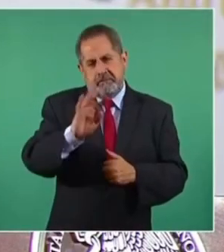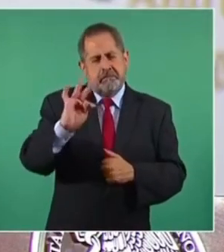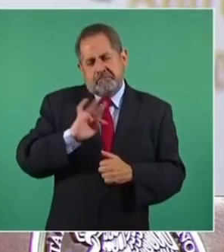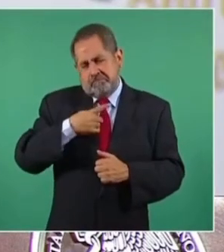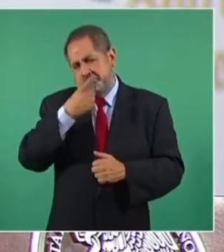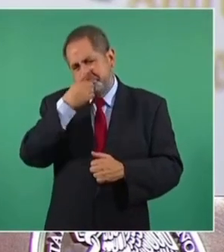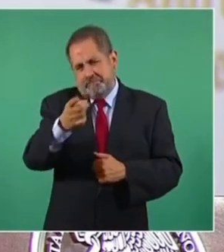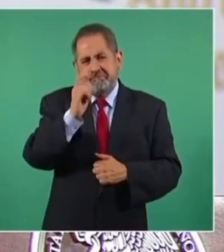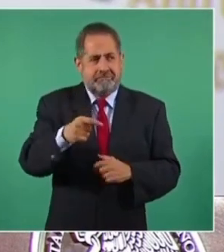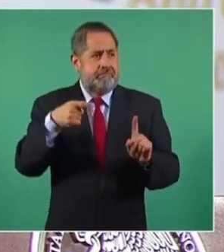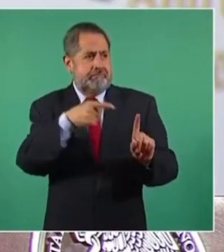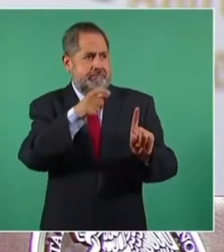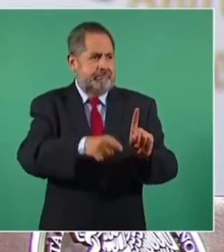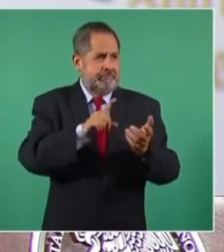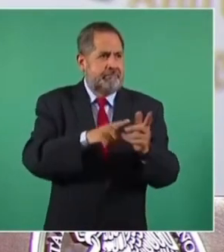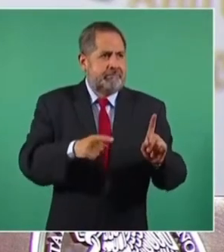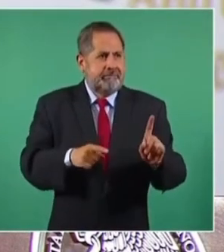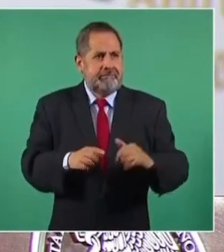decir que el señor